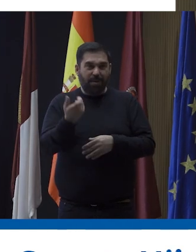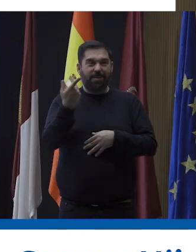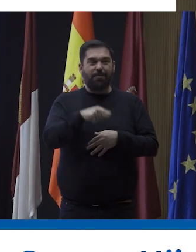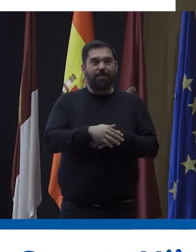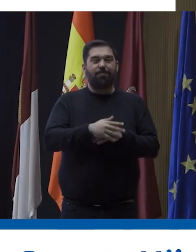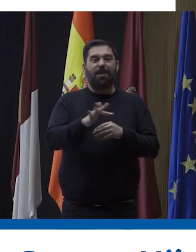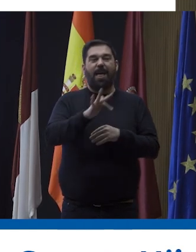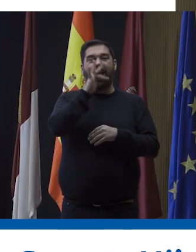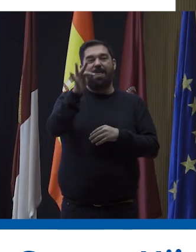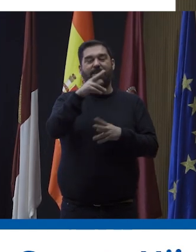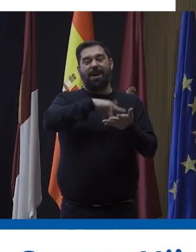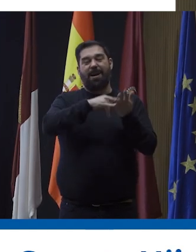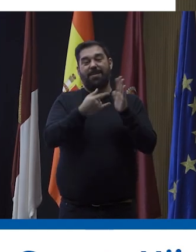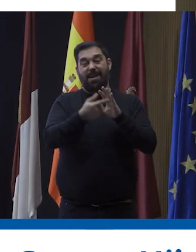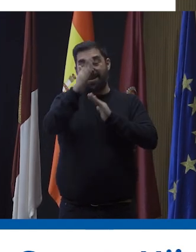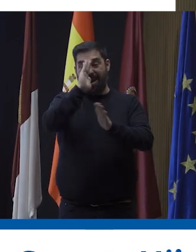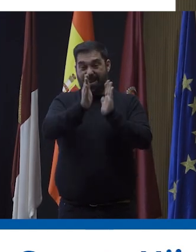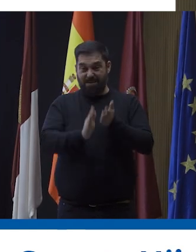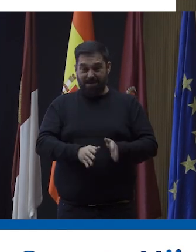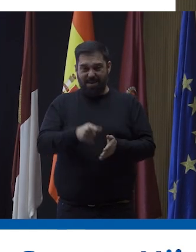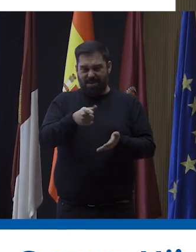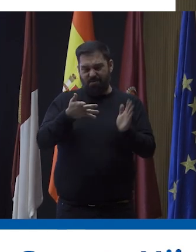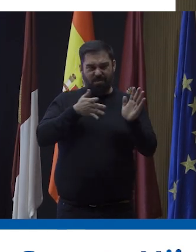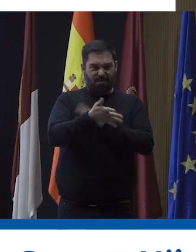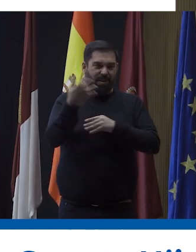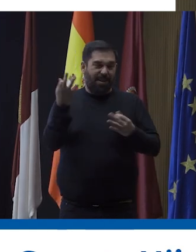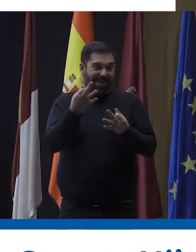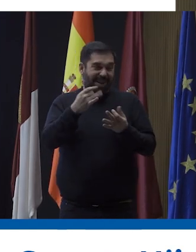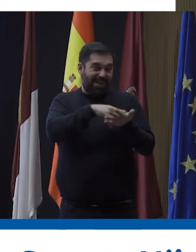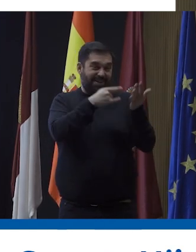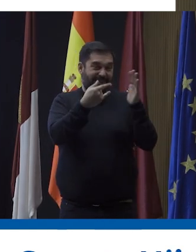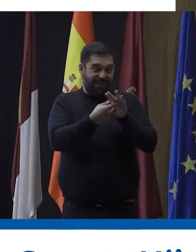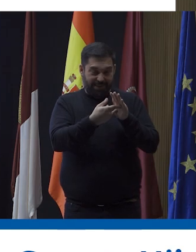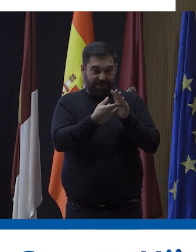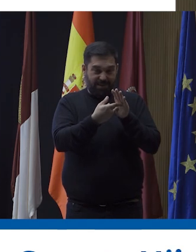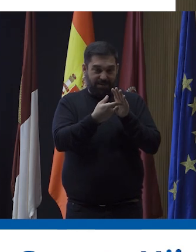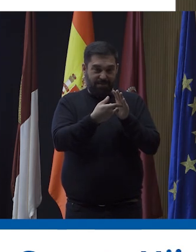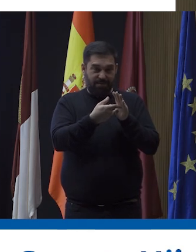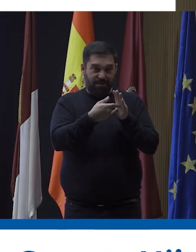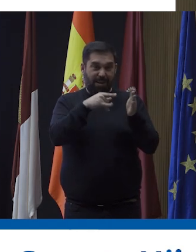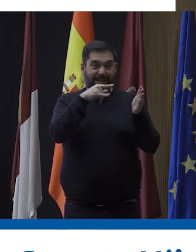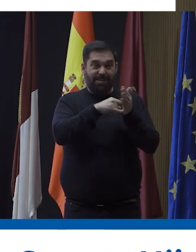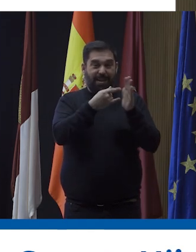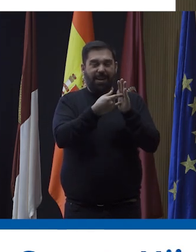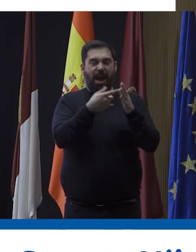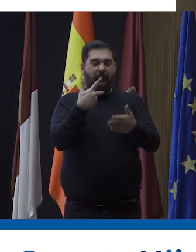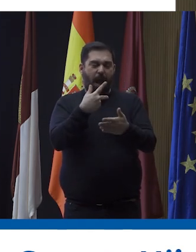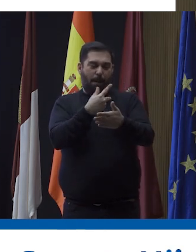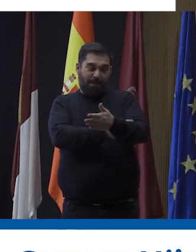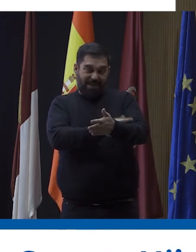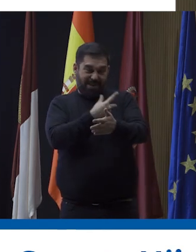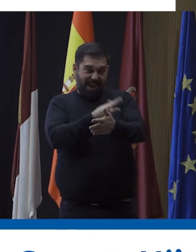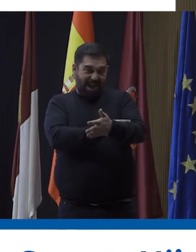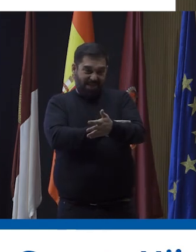más, las técnicas intervencionistas, ¿esto qué es? Pues estos son las técnicas que se utilizan la infiltración, ¿vale? Los